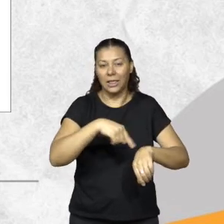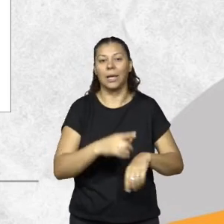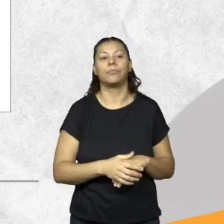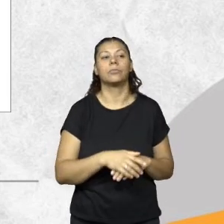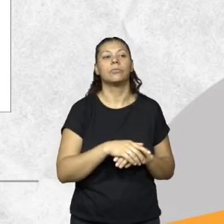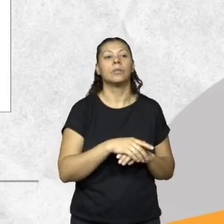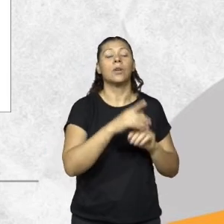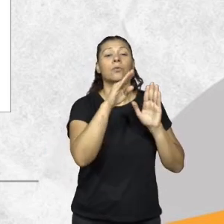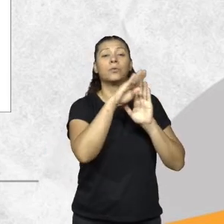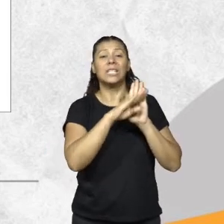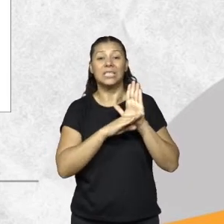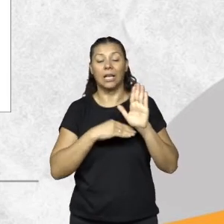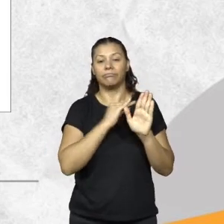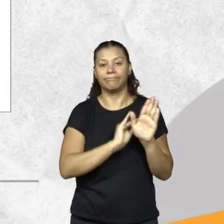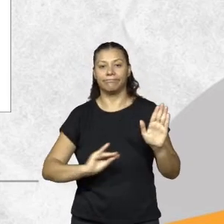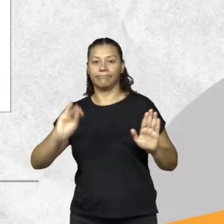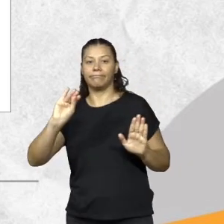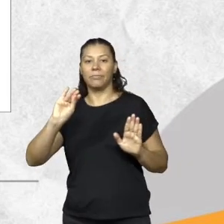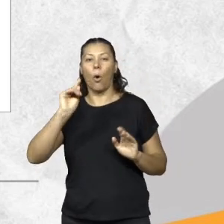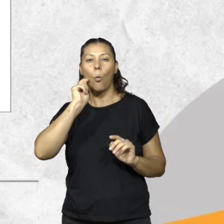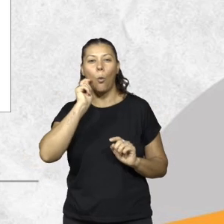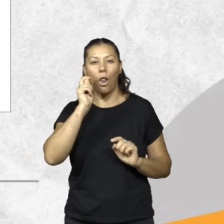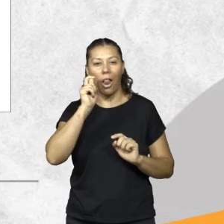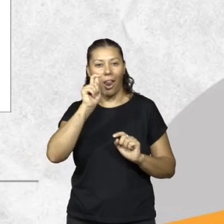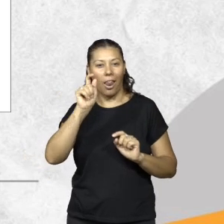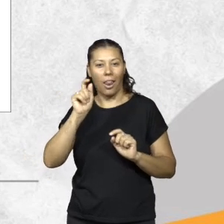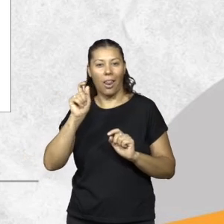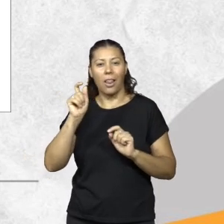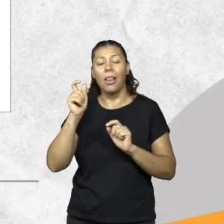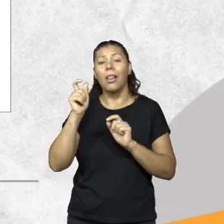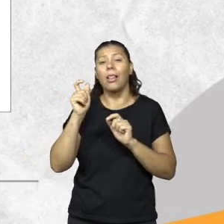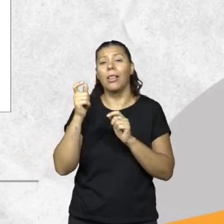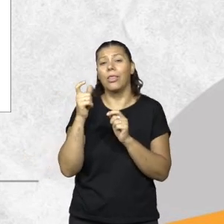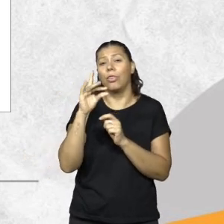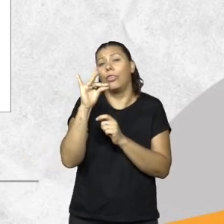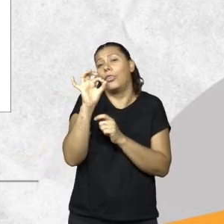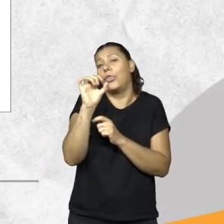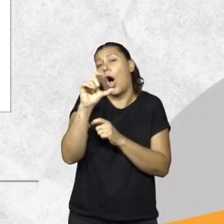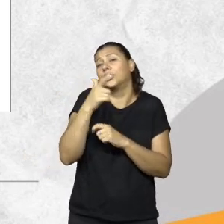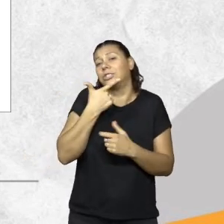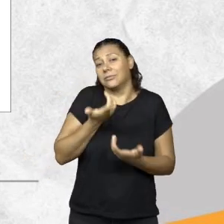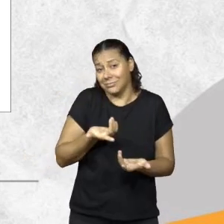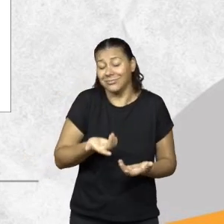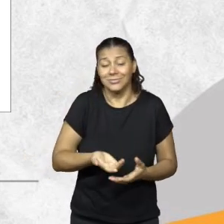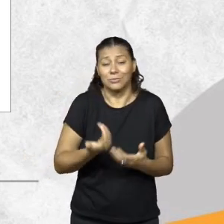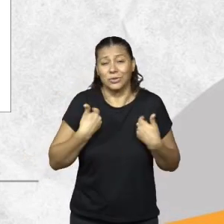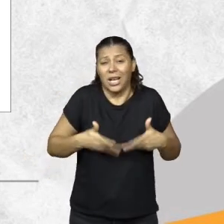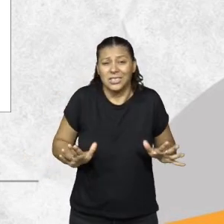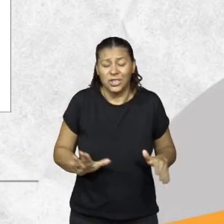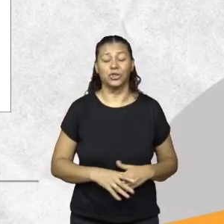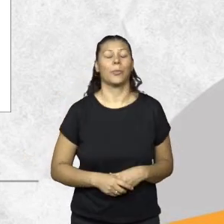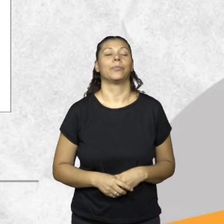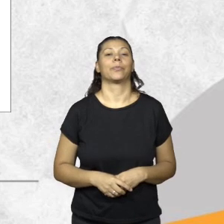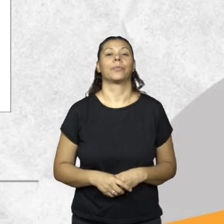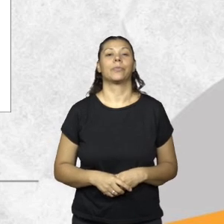todo, cero inversión, o sea, está todo muy sencillo de hacer. Lo